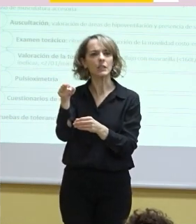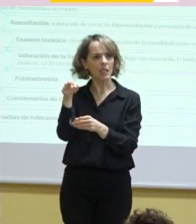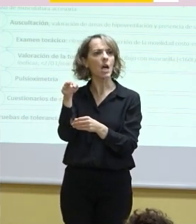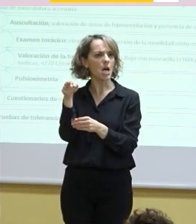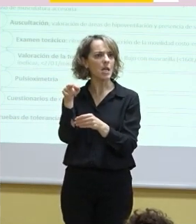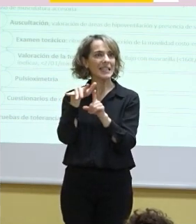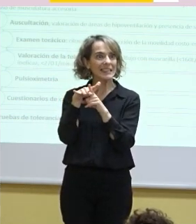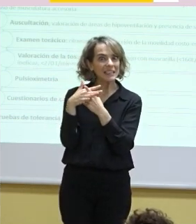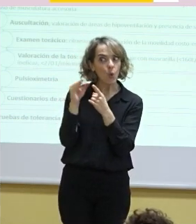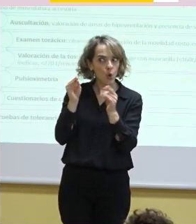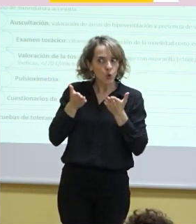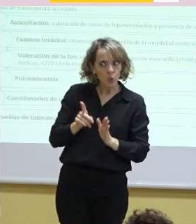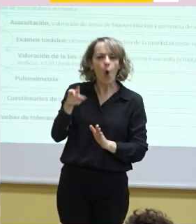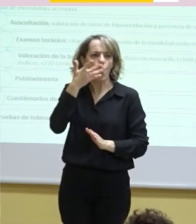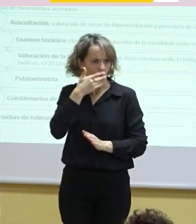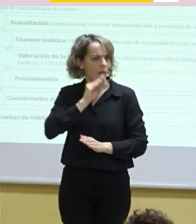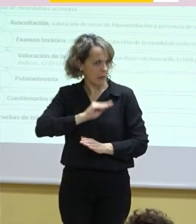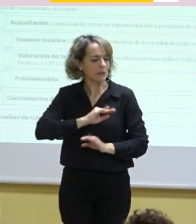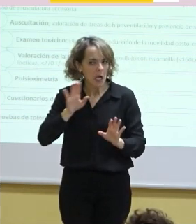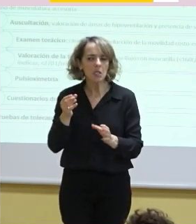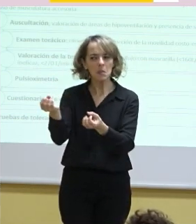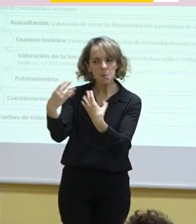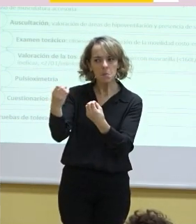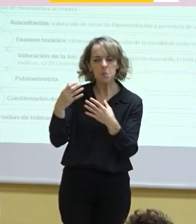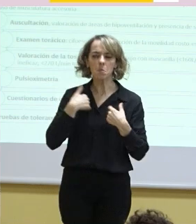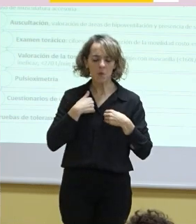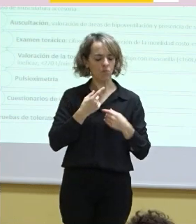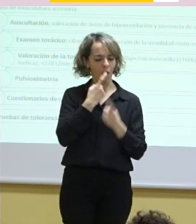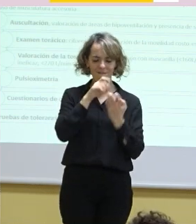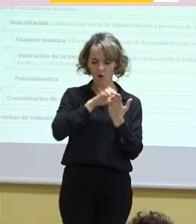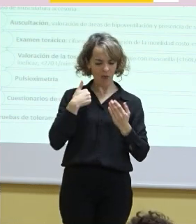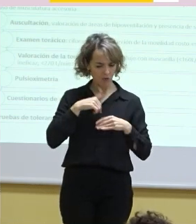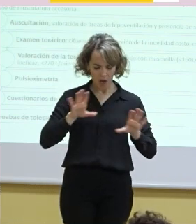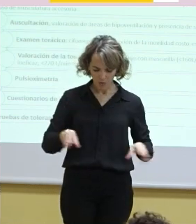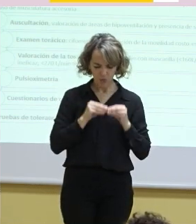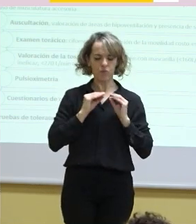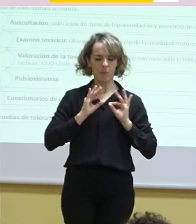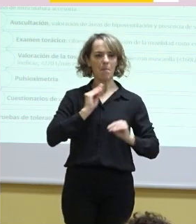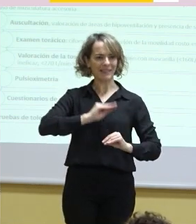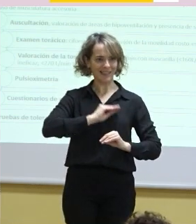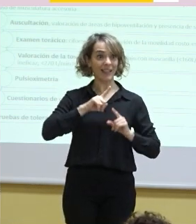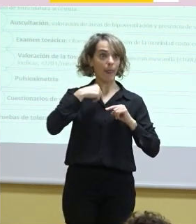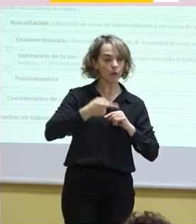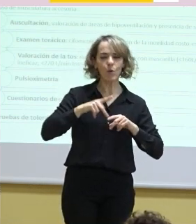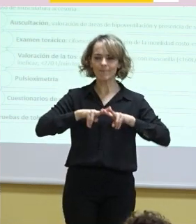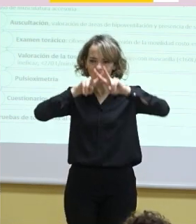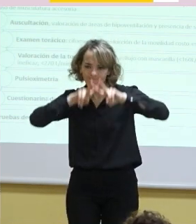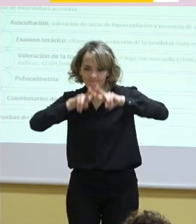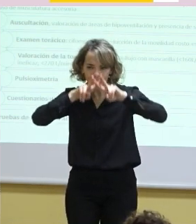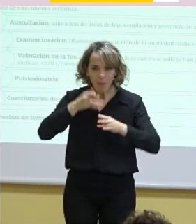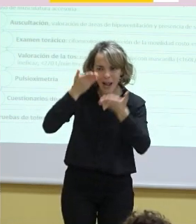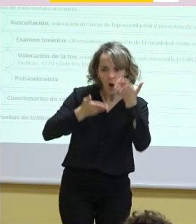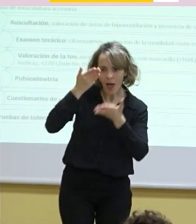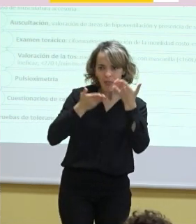bastante lo que le había pasado a su hijo, pues yo ya tengo bastante información y con ello procedí a realizar la valoración de fisioterapia